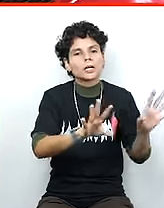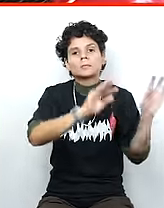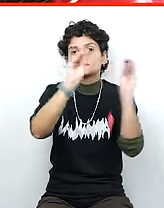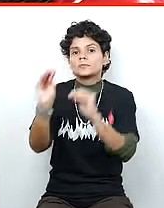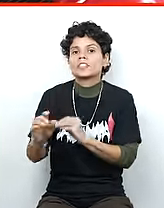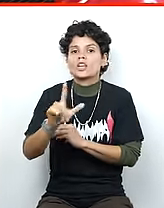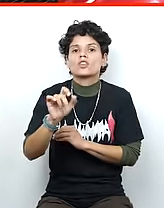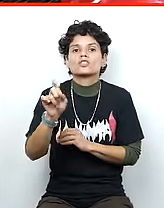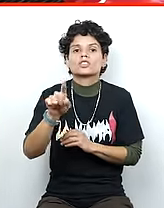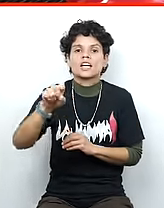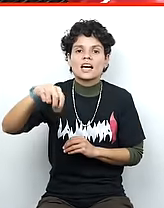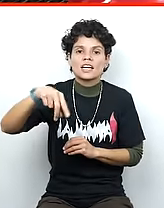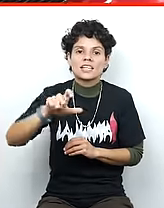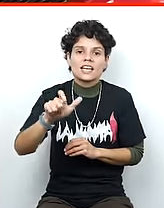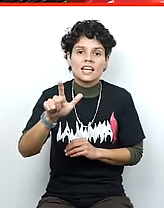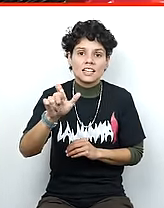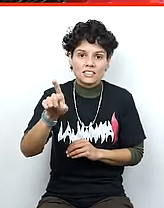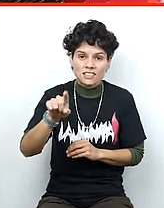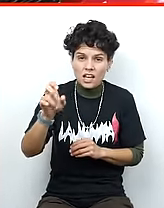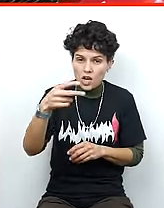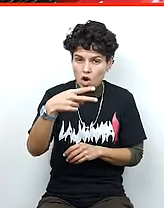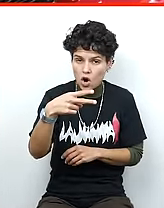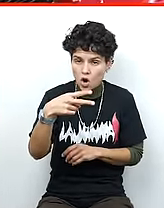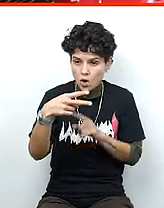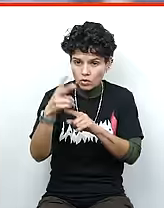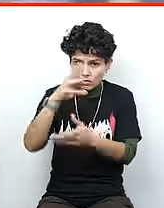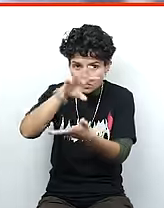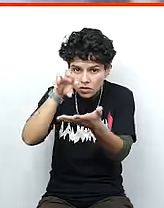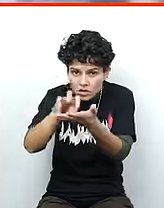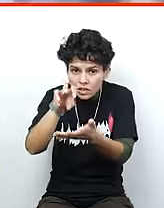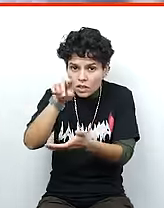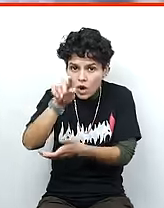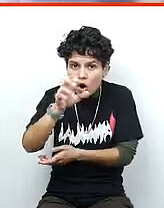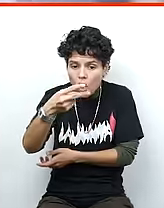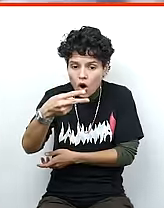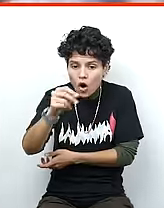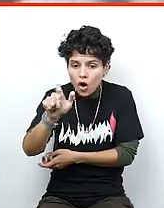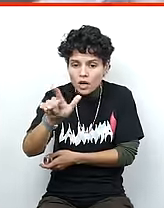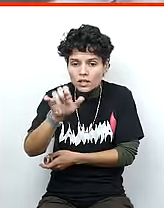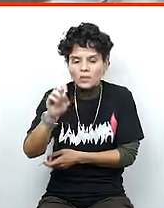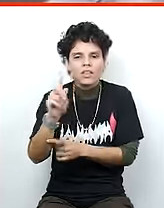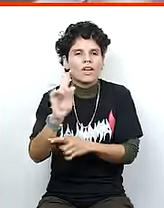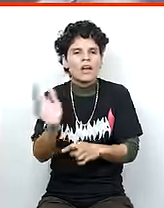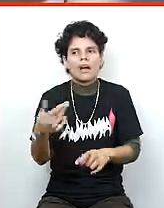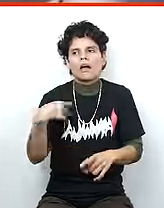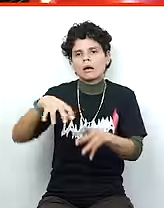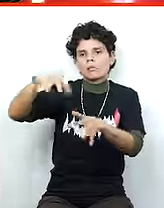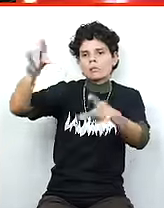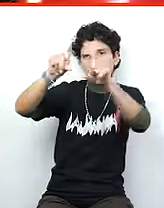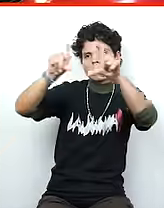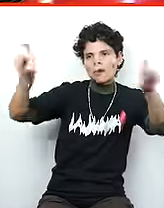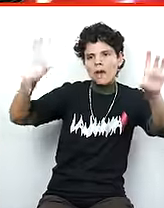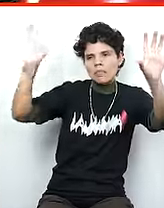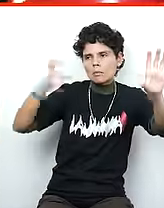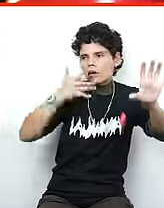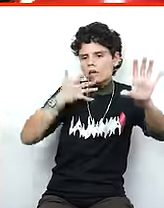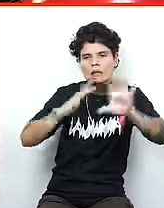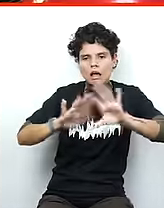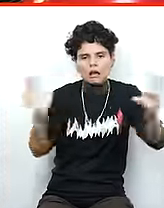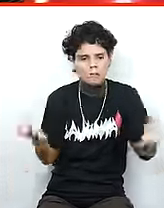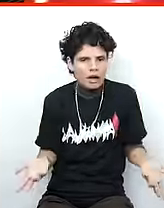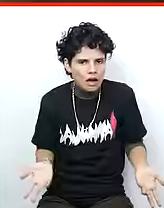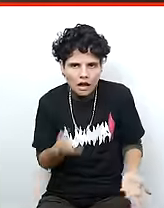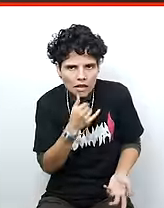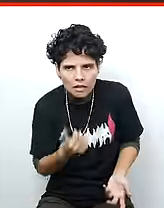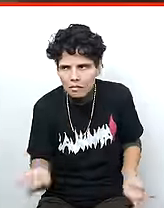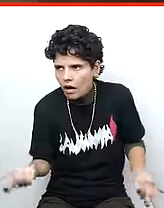fuiste a Los Ángeles y todo? ¿Y te fuiste a Hollywood ahí? ¿No has dado una vuelta? Sí, pero hermano, esa weá es un puro cartel culiano. Yo era guapo y pensé